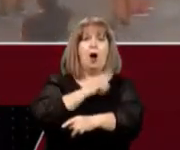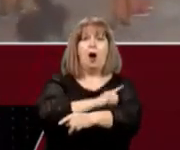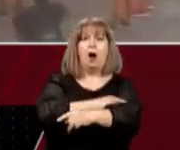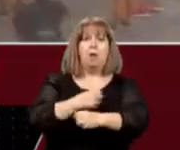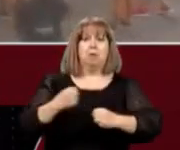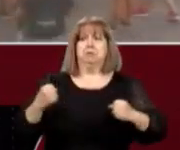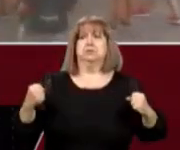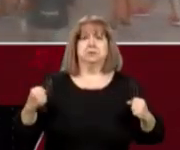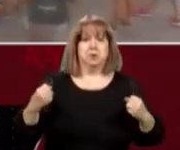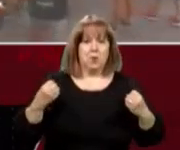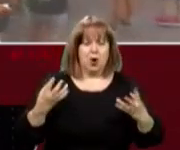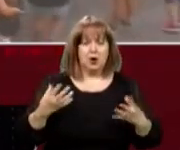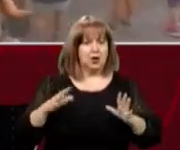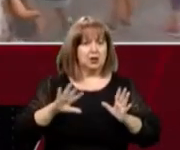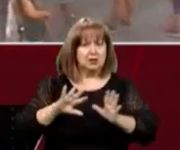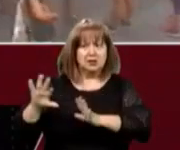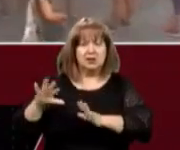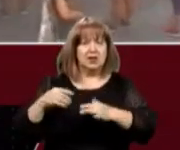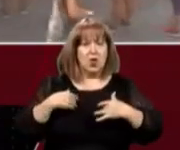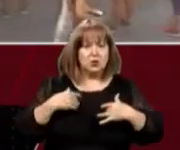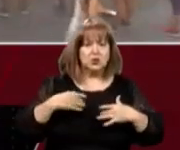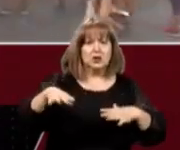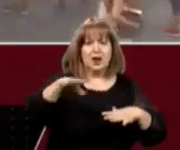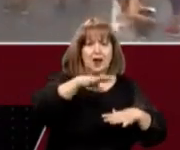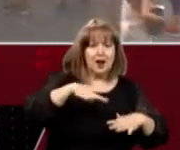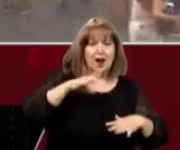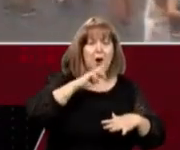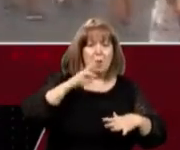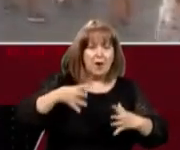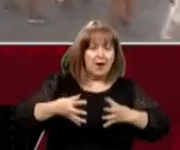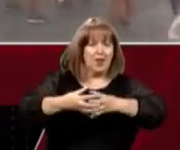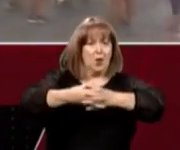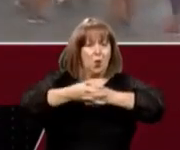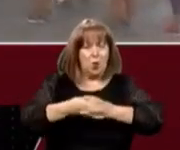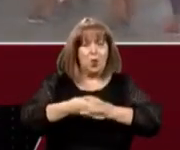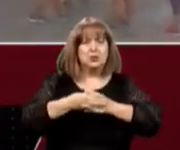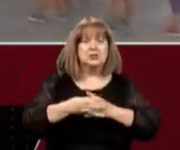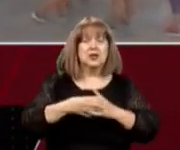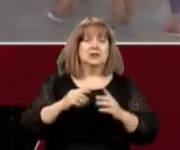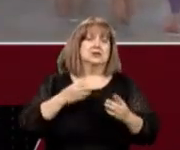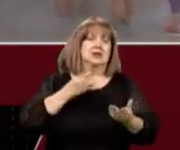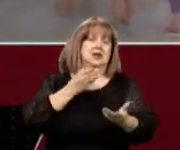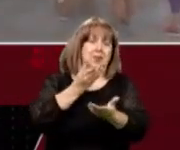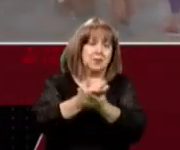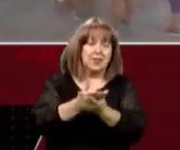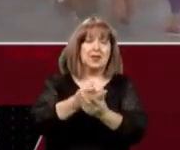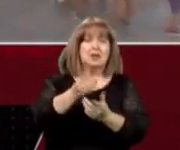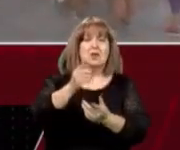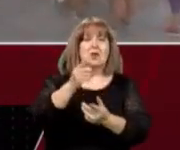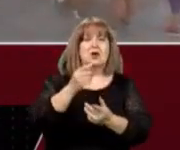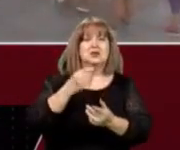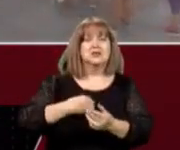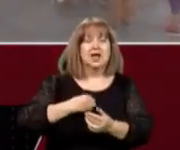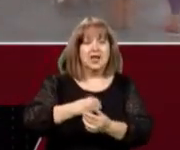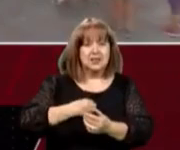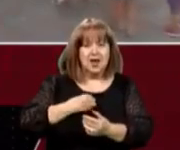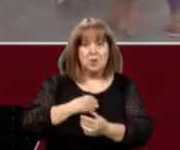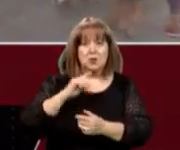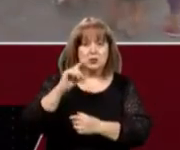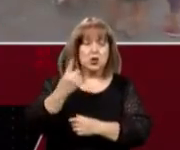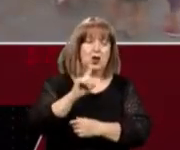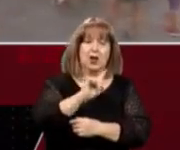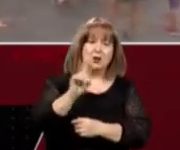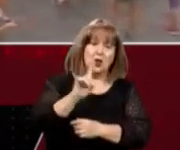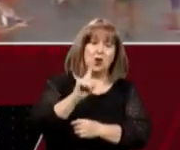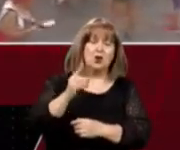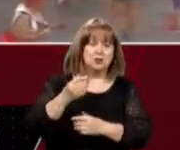mismas, ser más compañeras, ser más empáticas. Y bueno, decirle a todas las que se sienten solas, las que no se animan a salir, que no estamos solas, somos